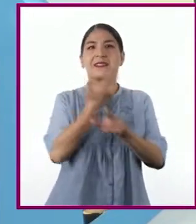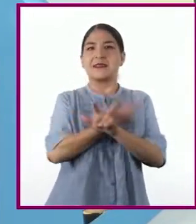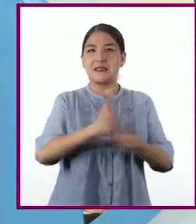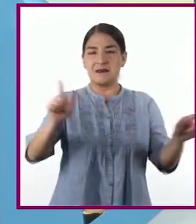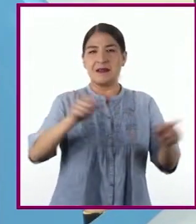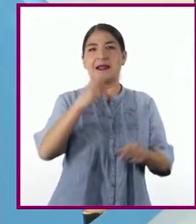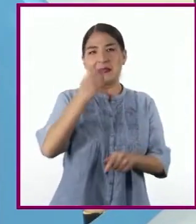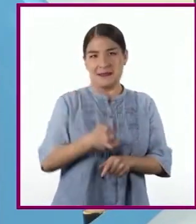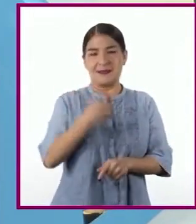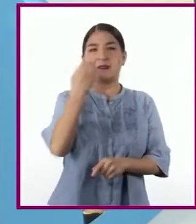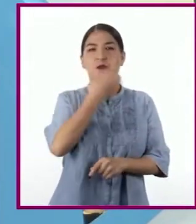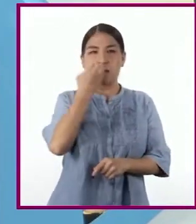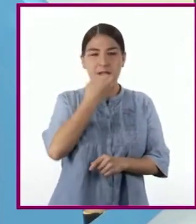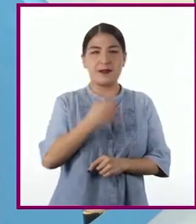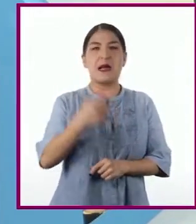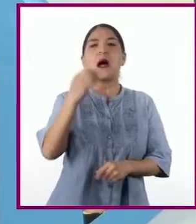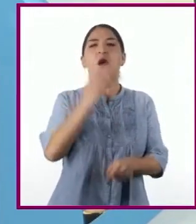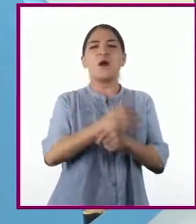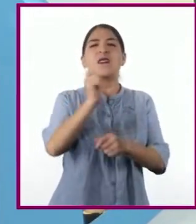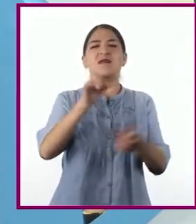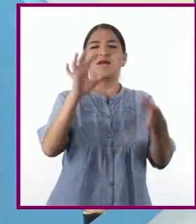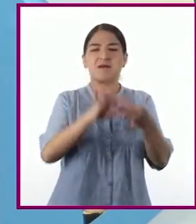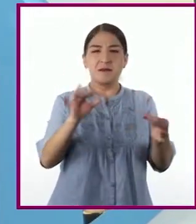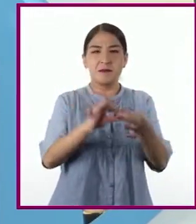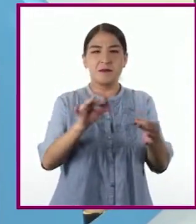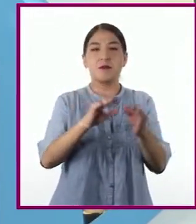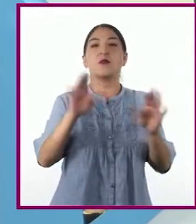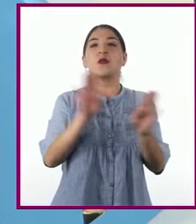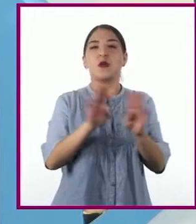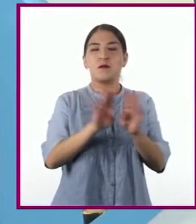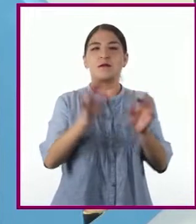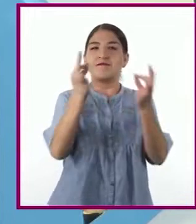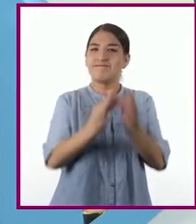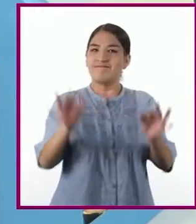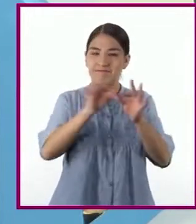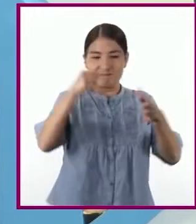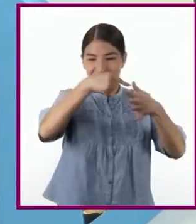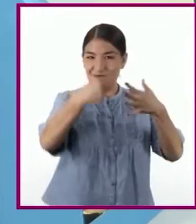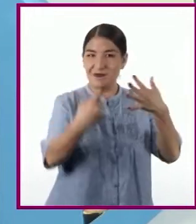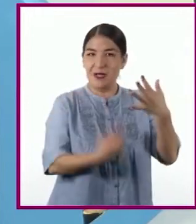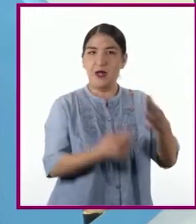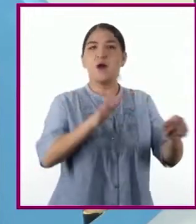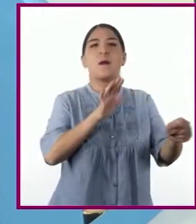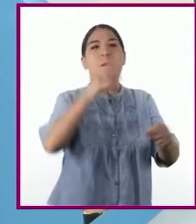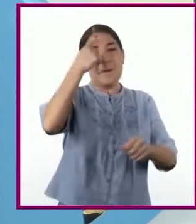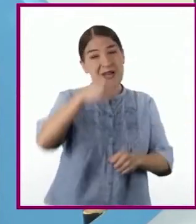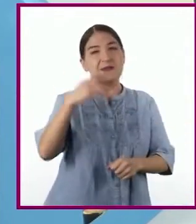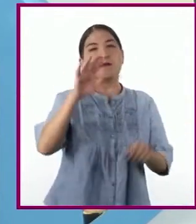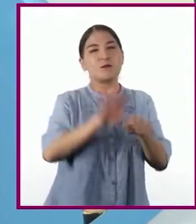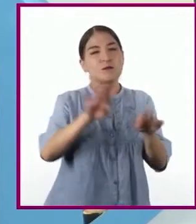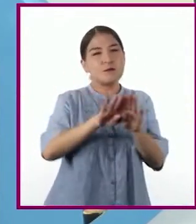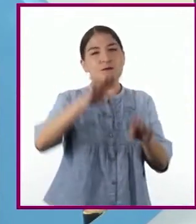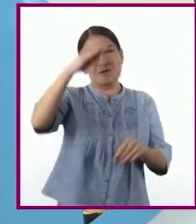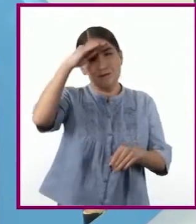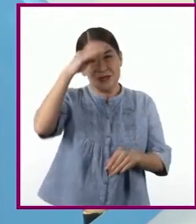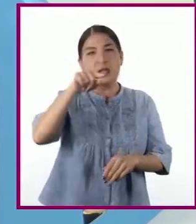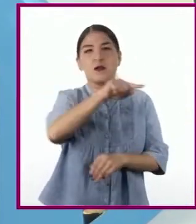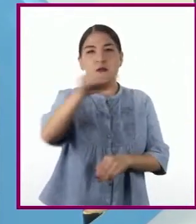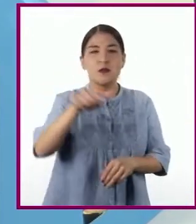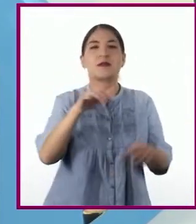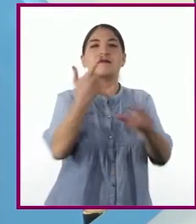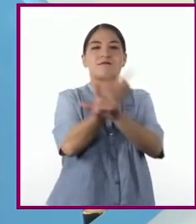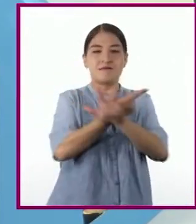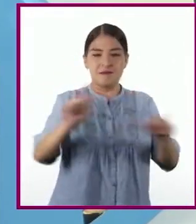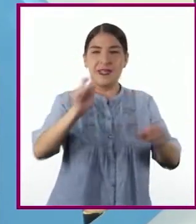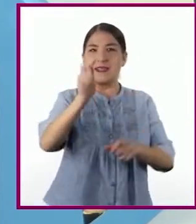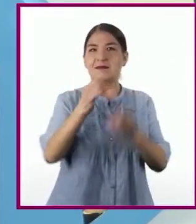escuela?, en el que trataremos puntos importantes para que reflexionen sobre cómo ejercer las libertades fundamentales